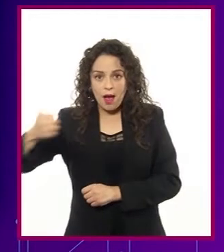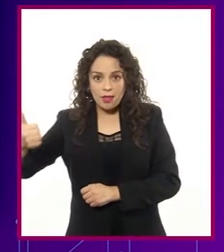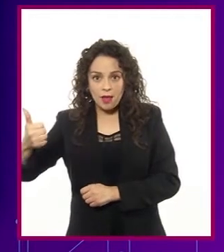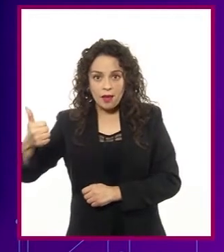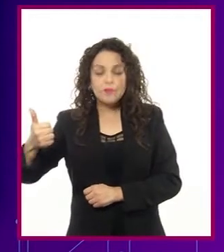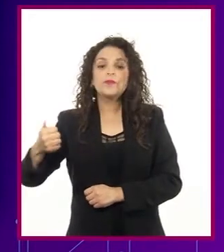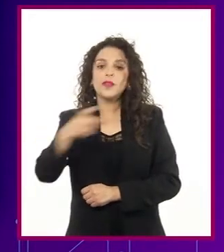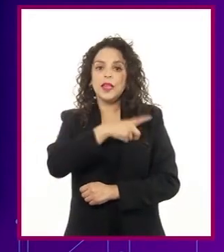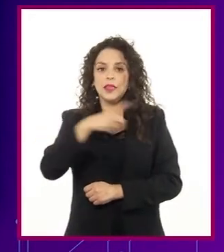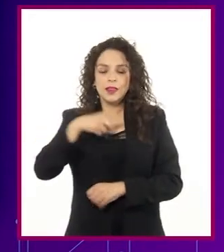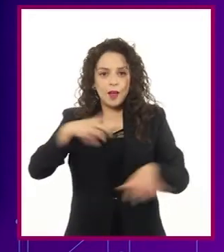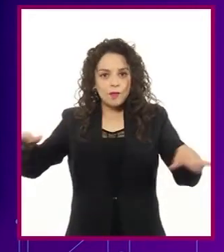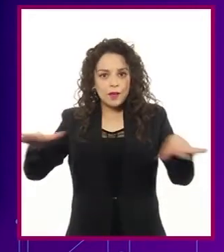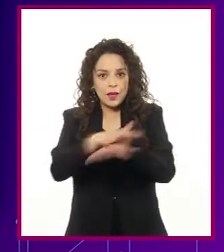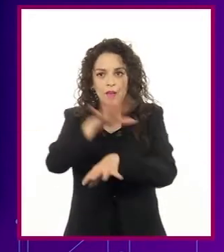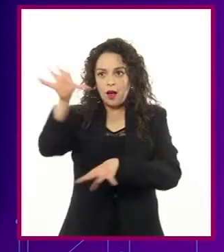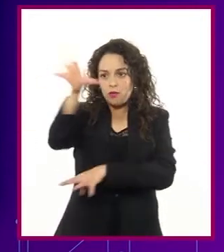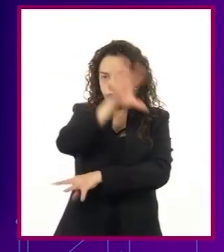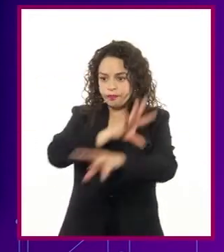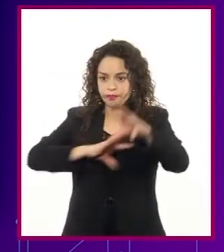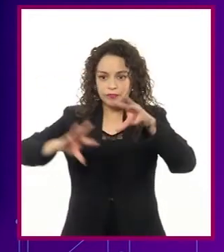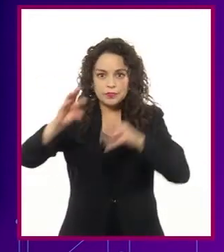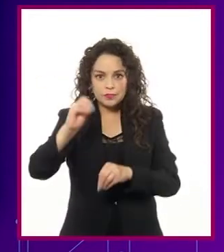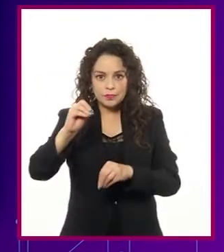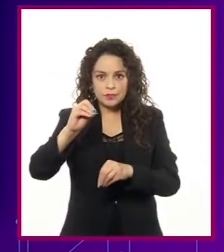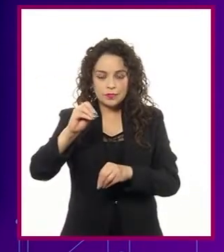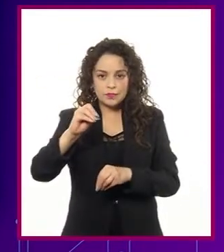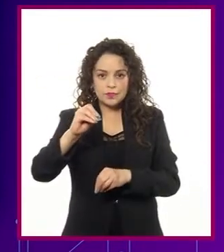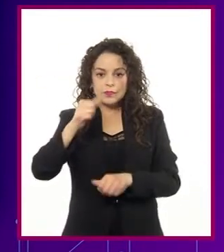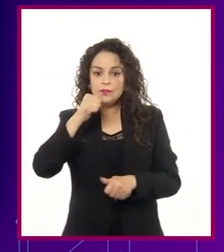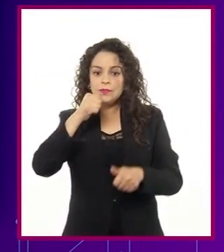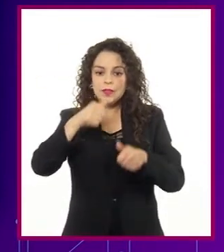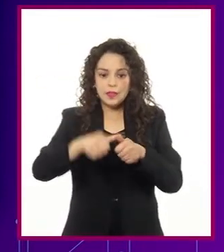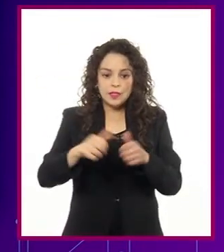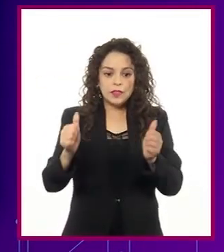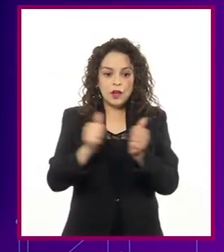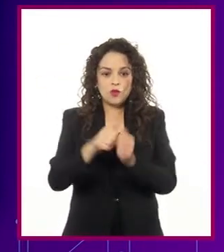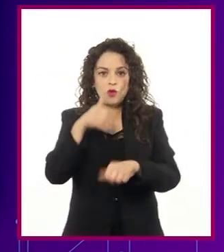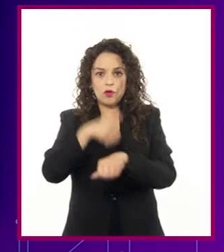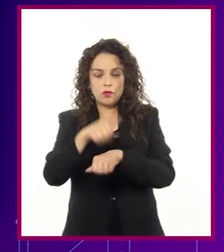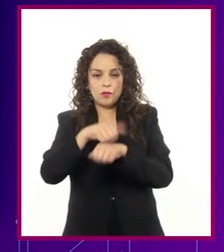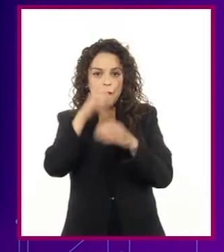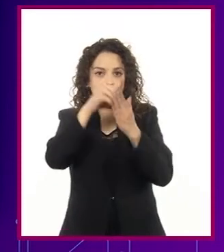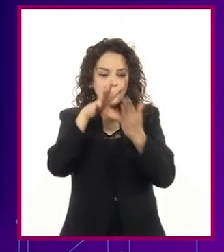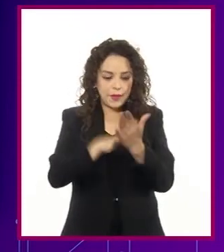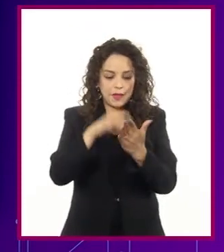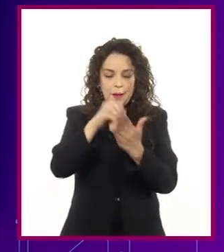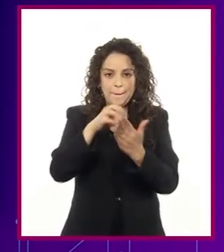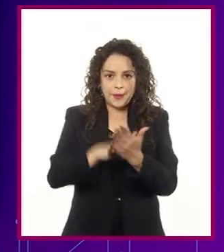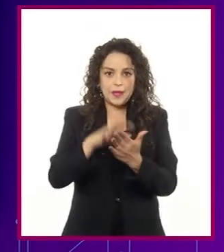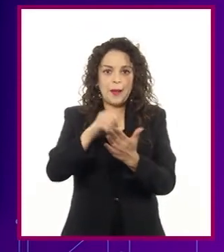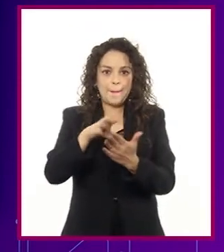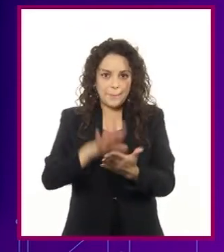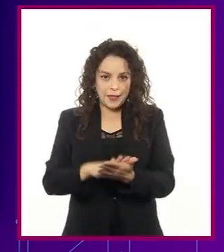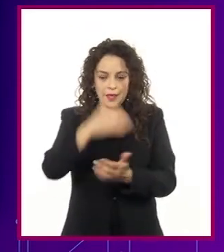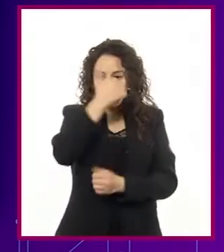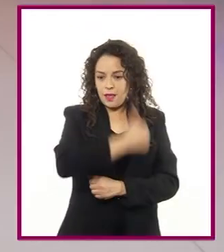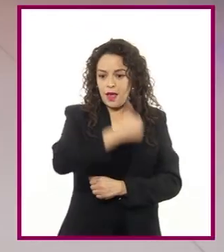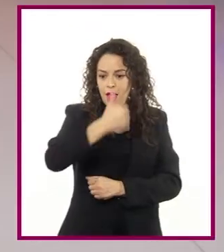debemos sustituir en la fórmula anterior las calificaciones obtenidas en cada